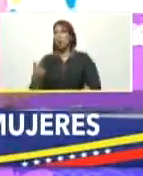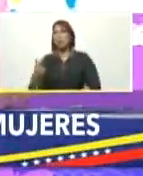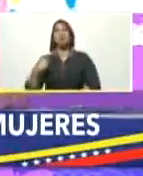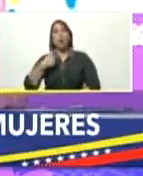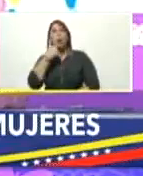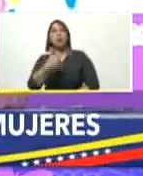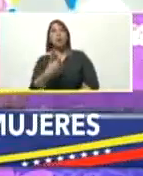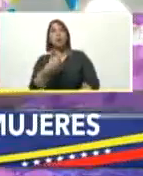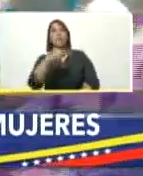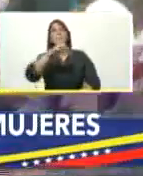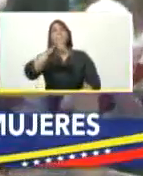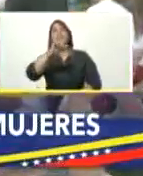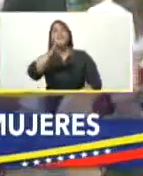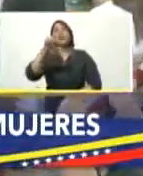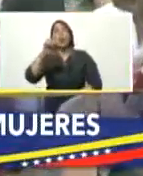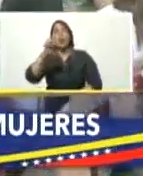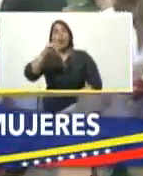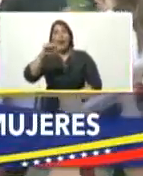mujeres.